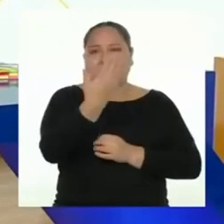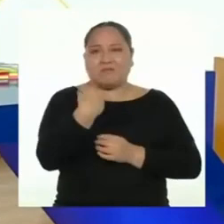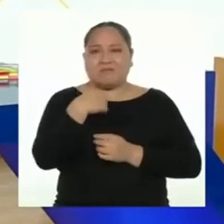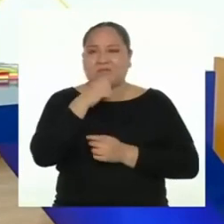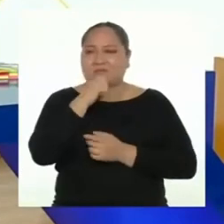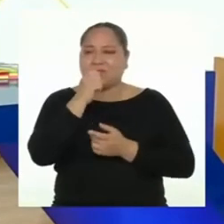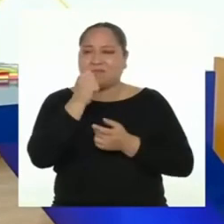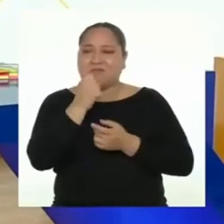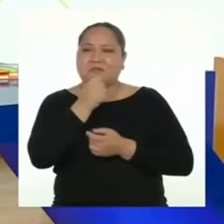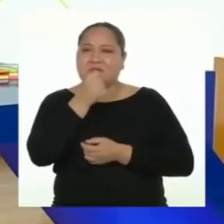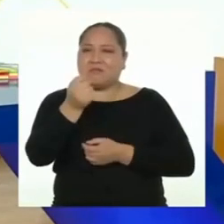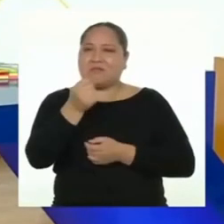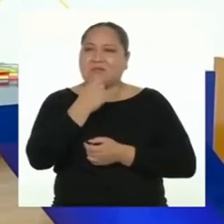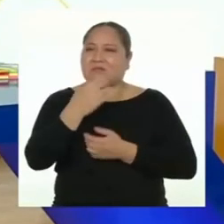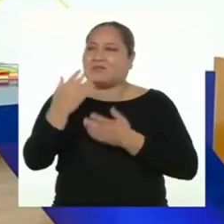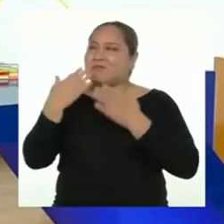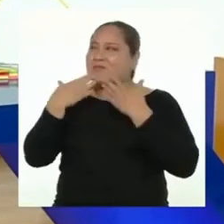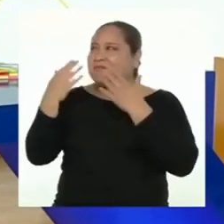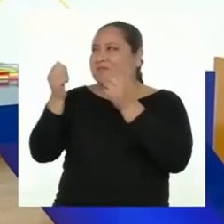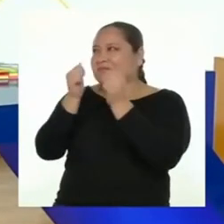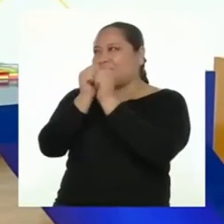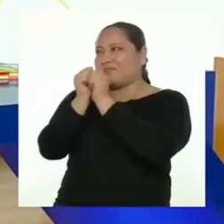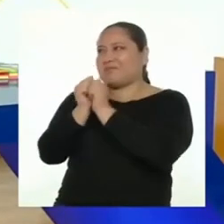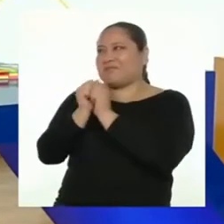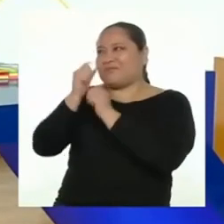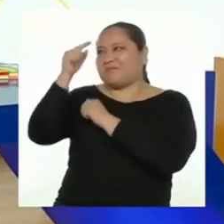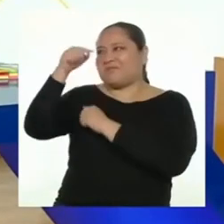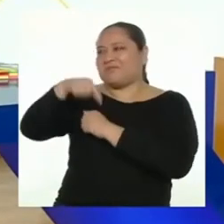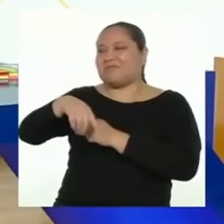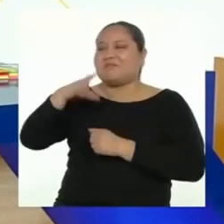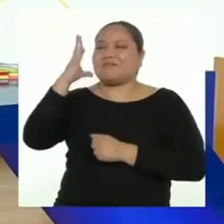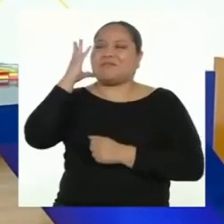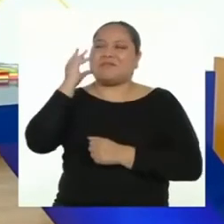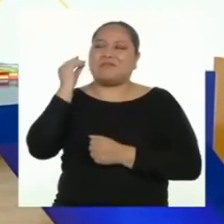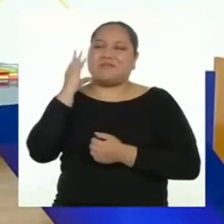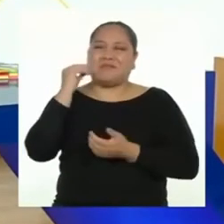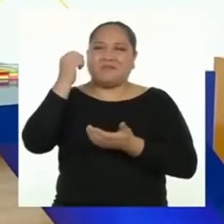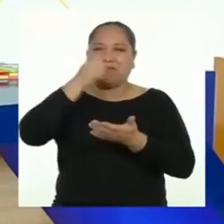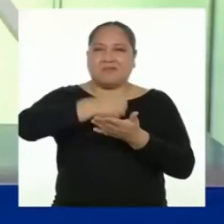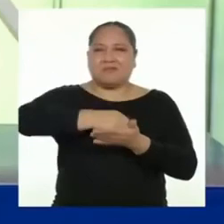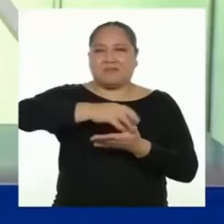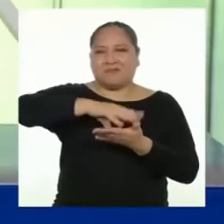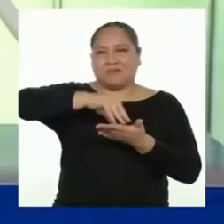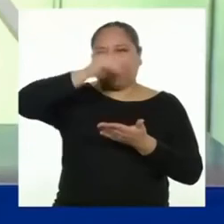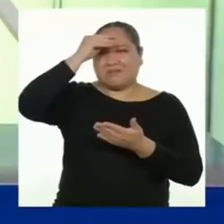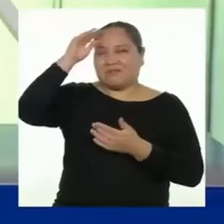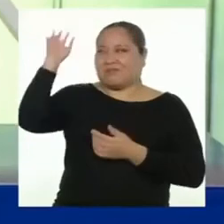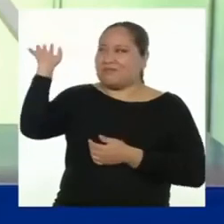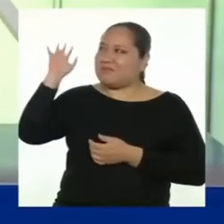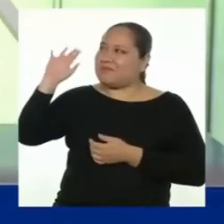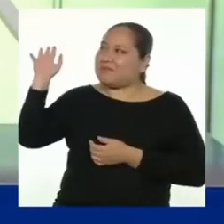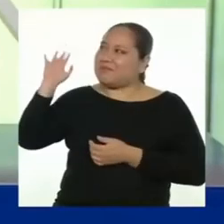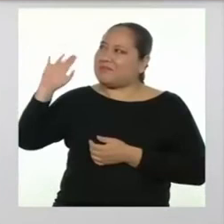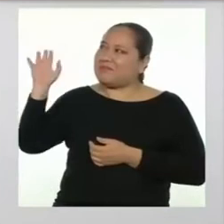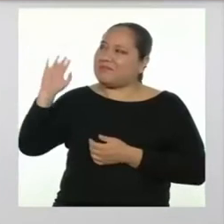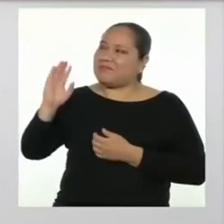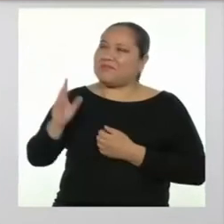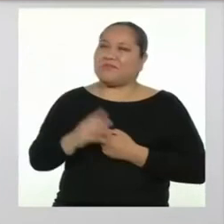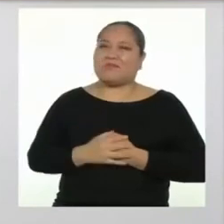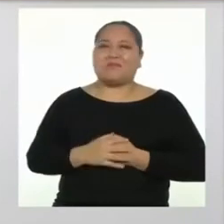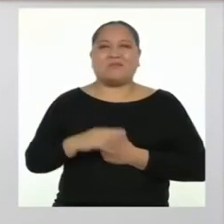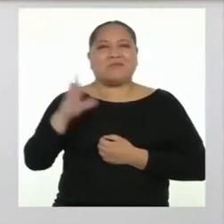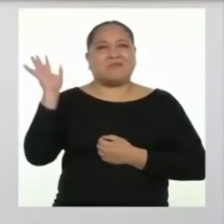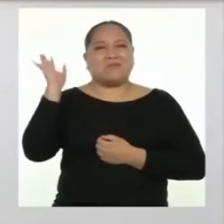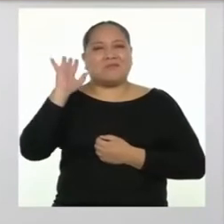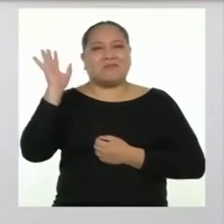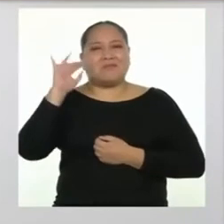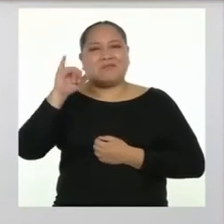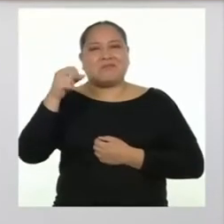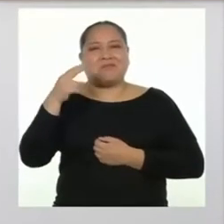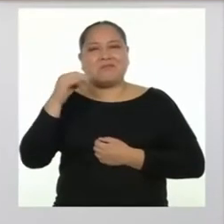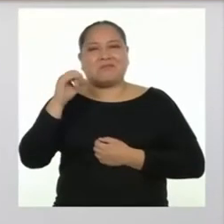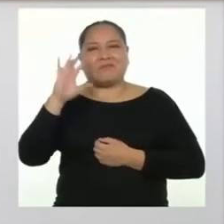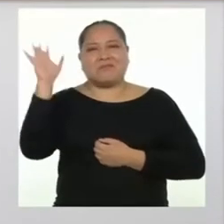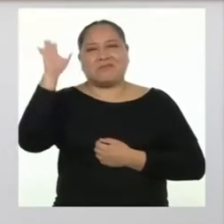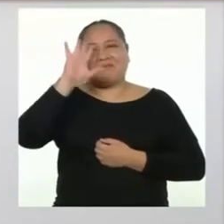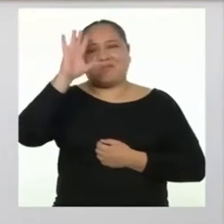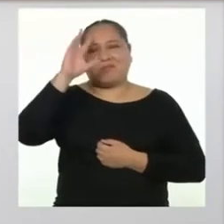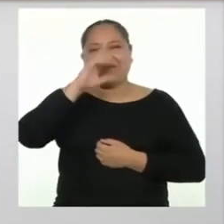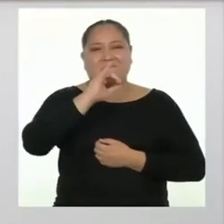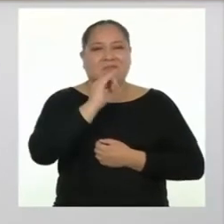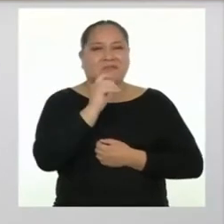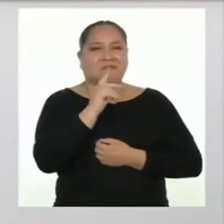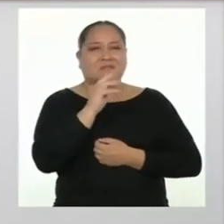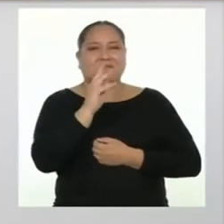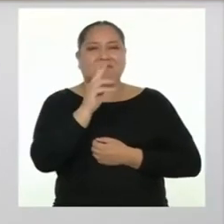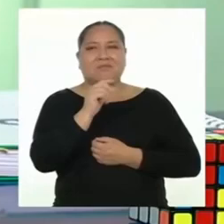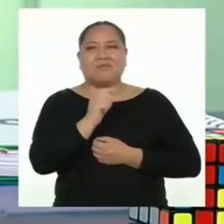en la entrevista. Gracias por habernos acompañado en esta experiencia de aprendizaje. ¡Nos vemos pronto! Nos vemos, Jonathan.